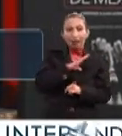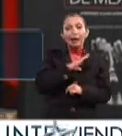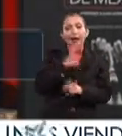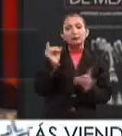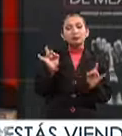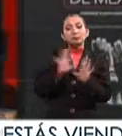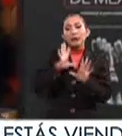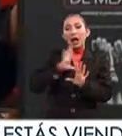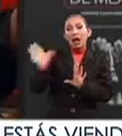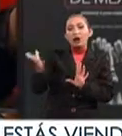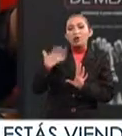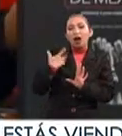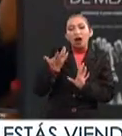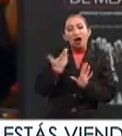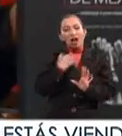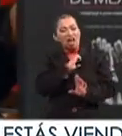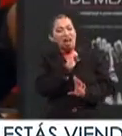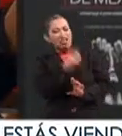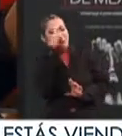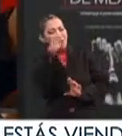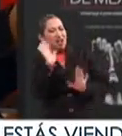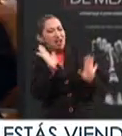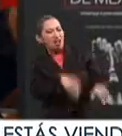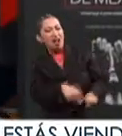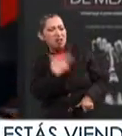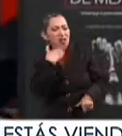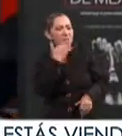de repente hay mucho malinchismo, ¿no? No, es que México, es que no tiene, es que...